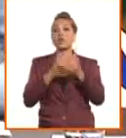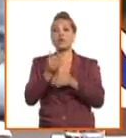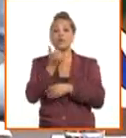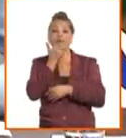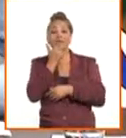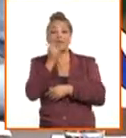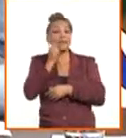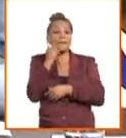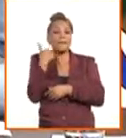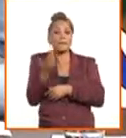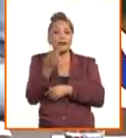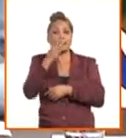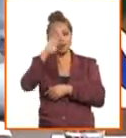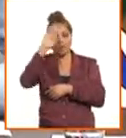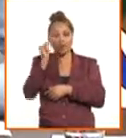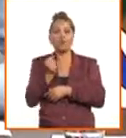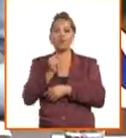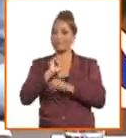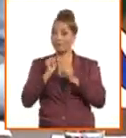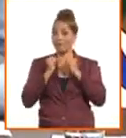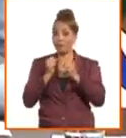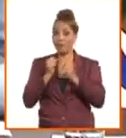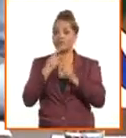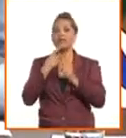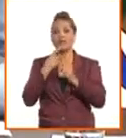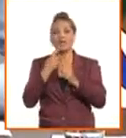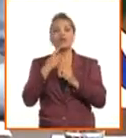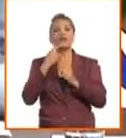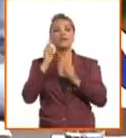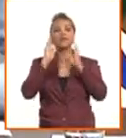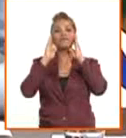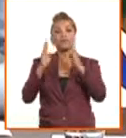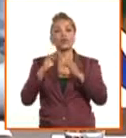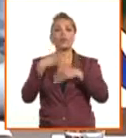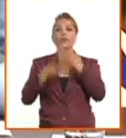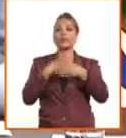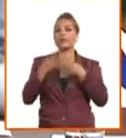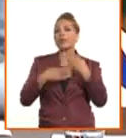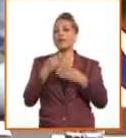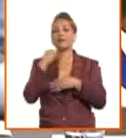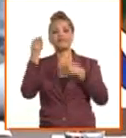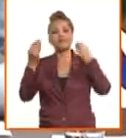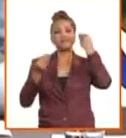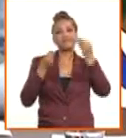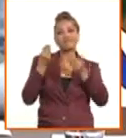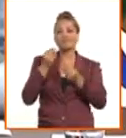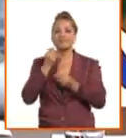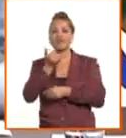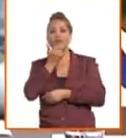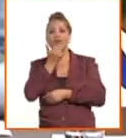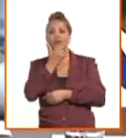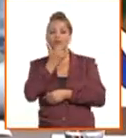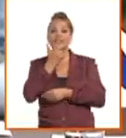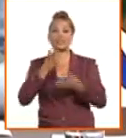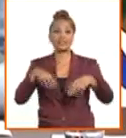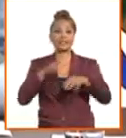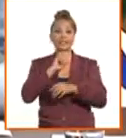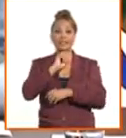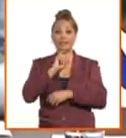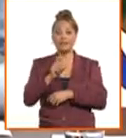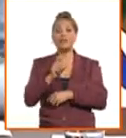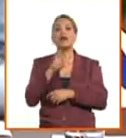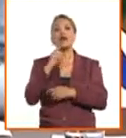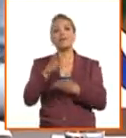en los problemas más candentes, en los problemas que más preocupan, en los problemas en los cuales también hay todo un grupo de